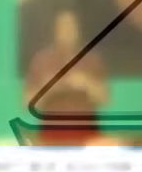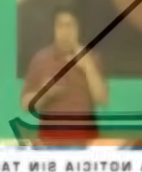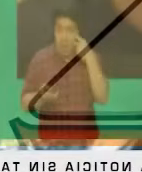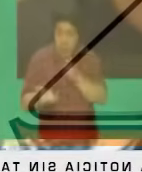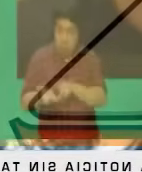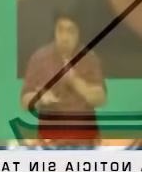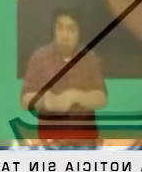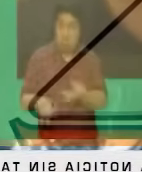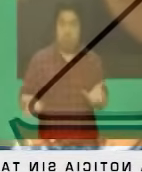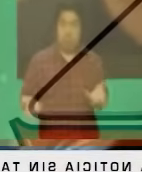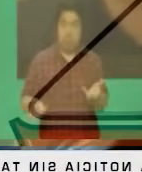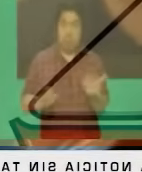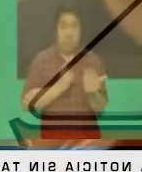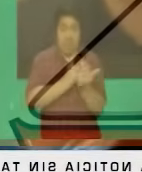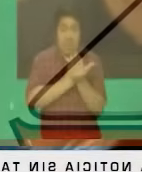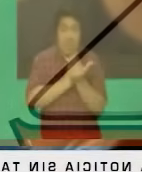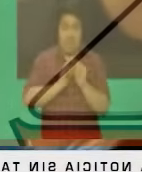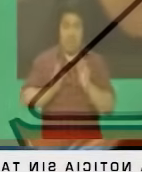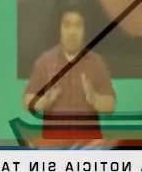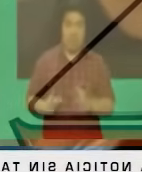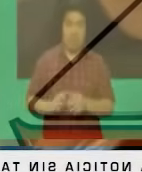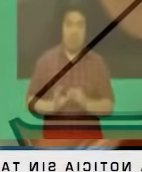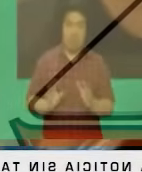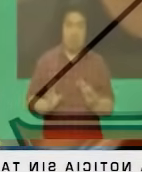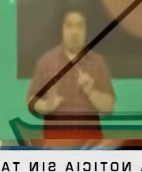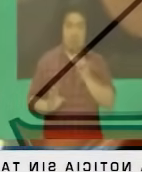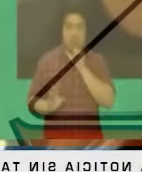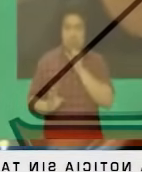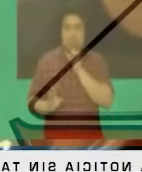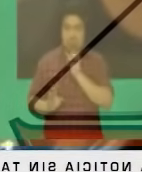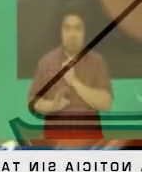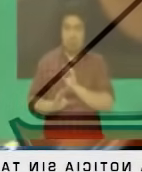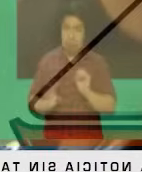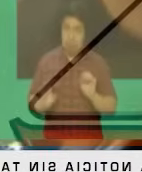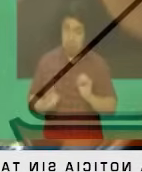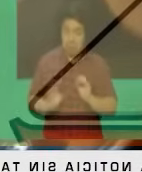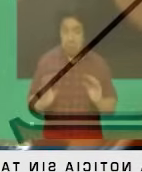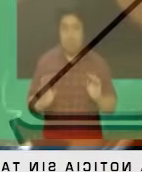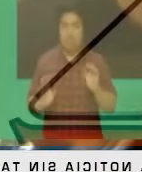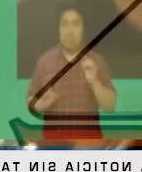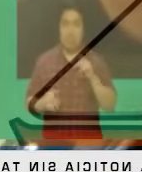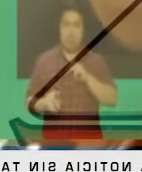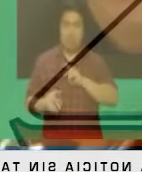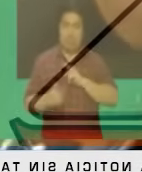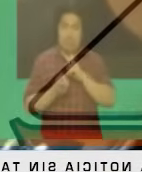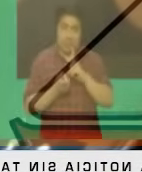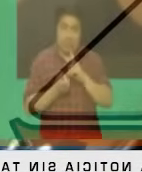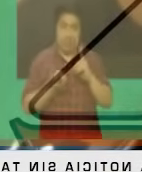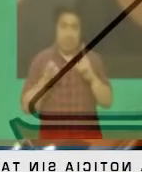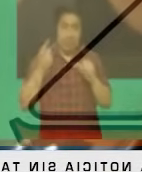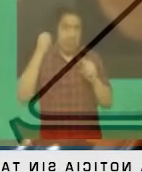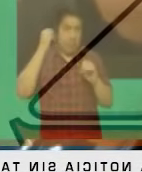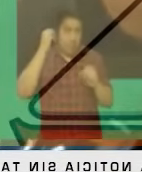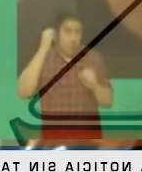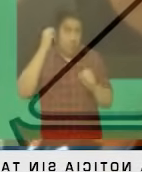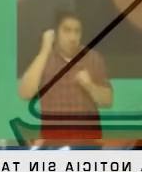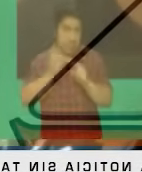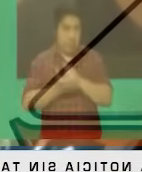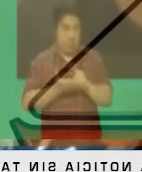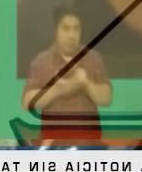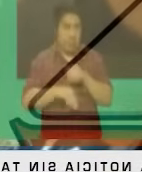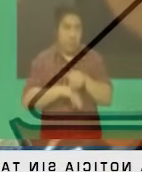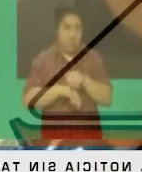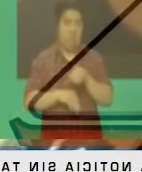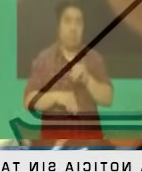Oye, ¿ya te llegaron amenazas o todavía no? Todo el día, Fer, mira, publicaron mis datos personales y mi Híjole. dirección y mi teléfono.